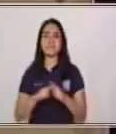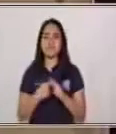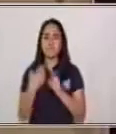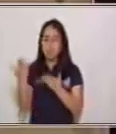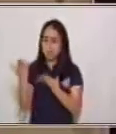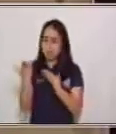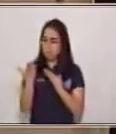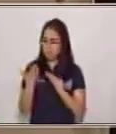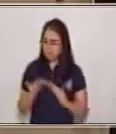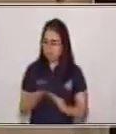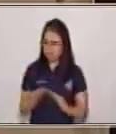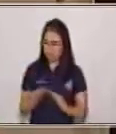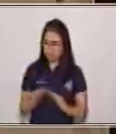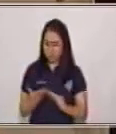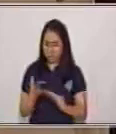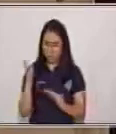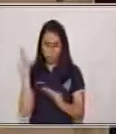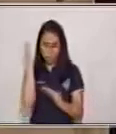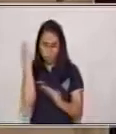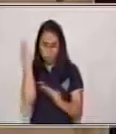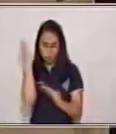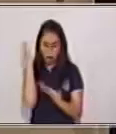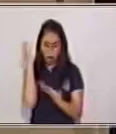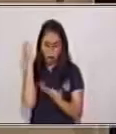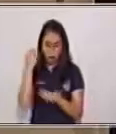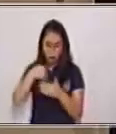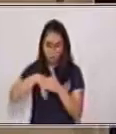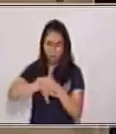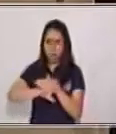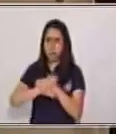Dentro le canta un mar de mapa.